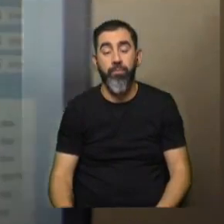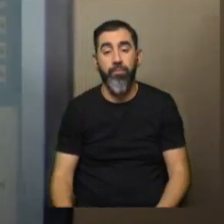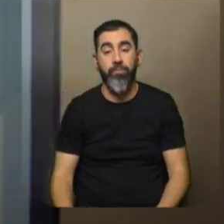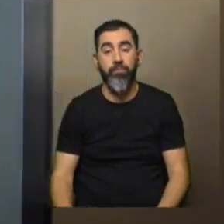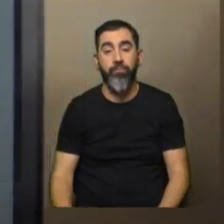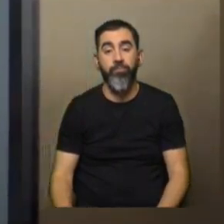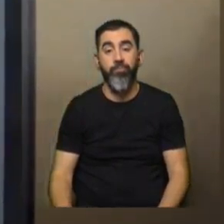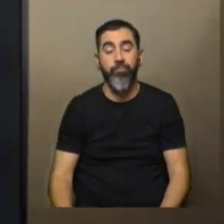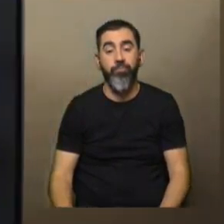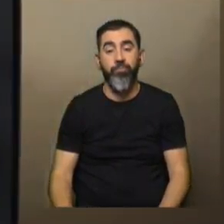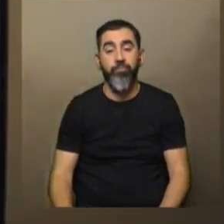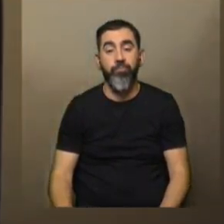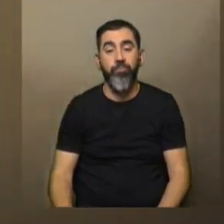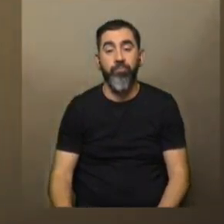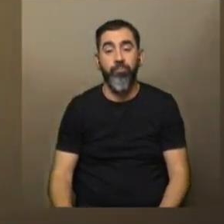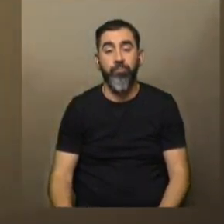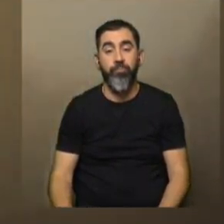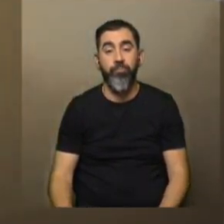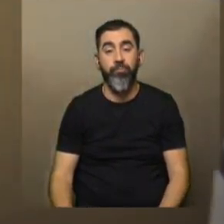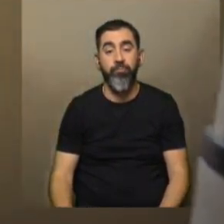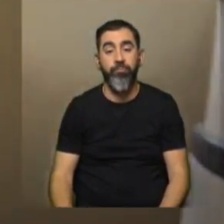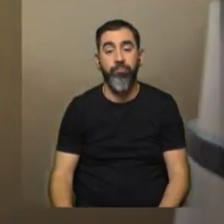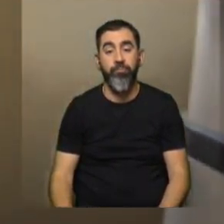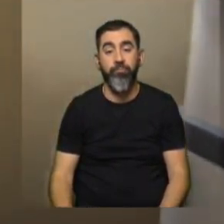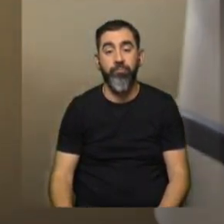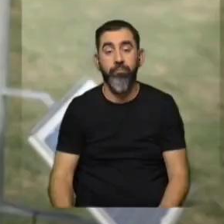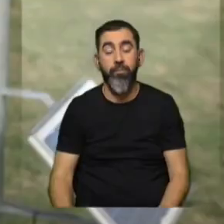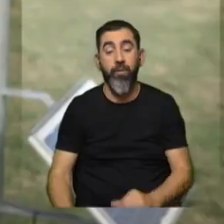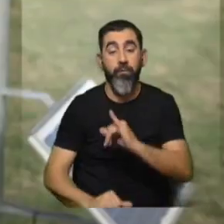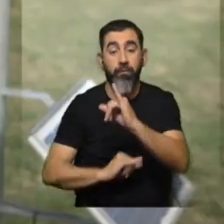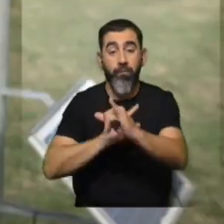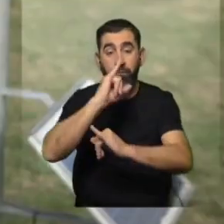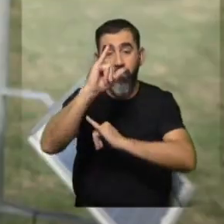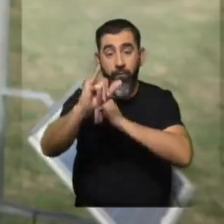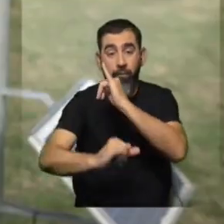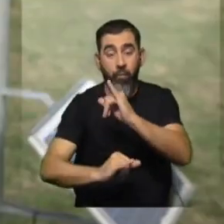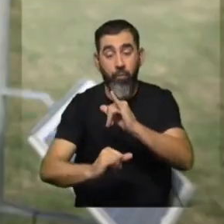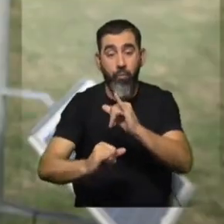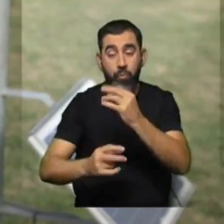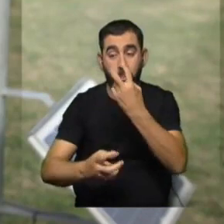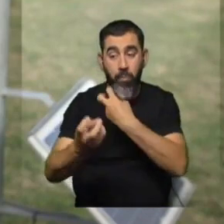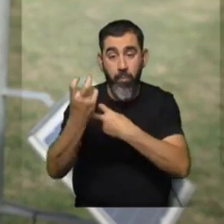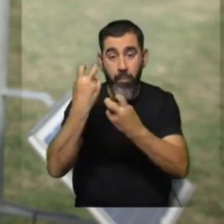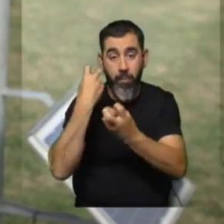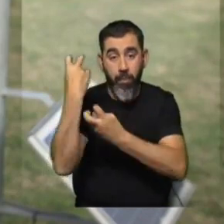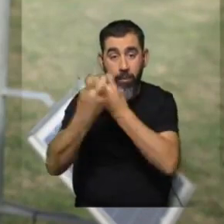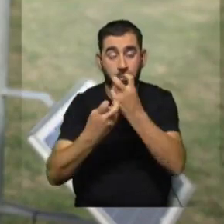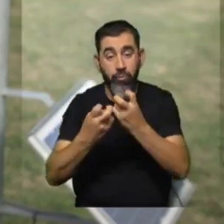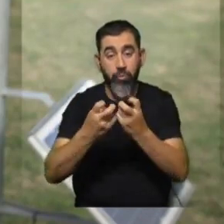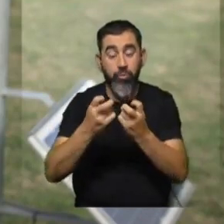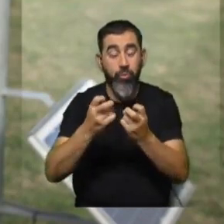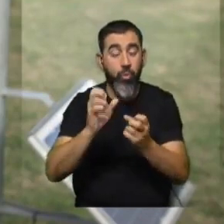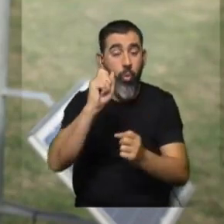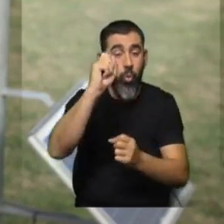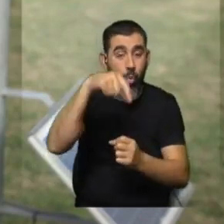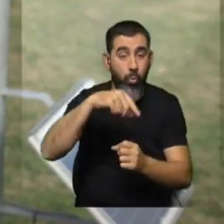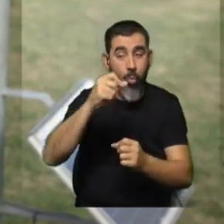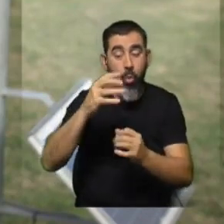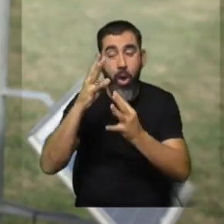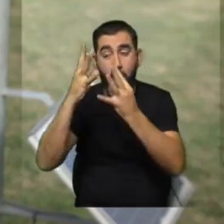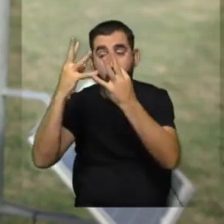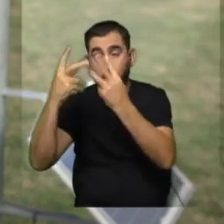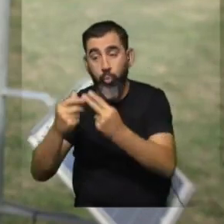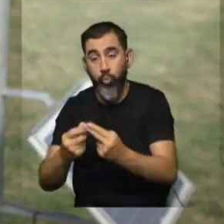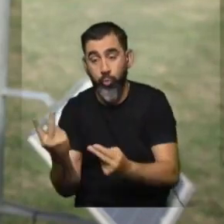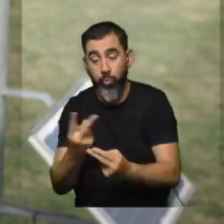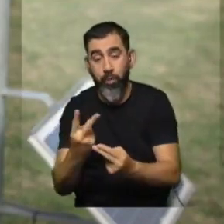La información que es recabada tanto por las estaciones convencionales como por las automáticas,